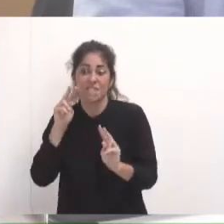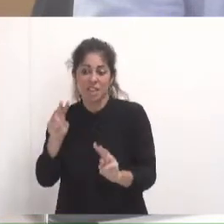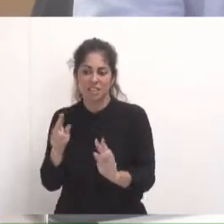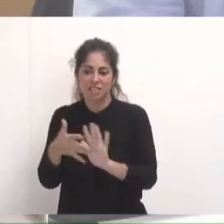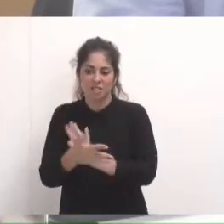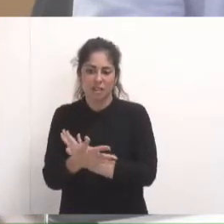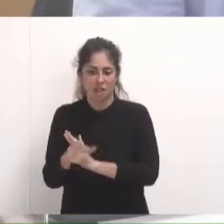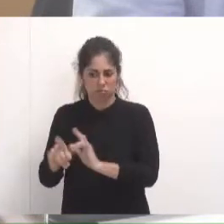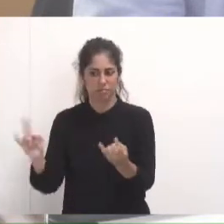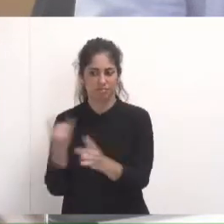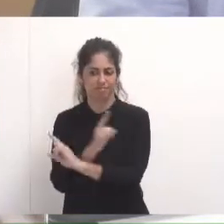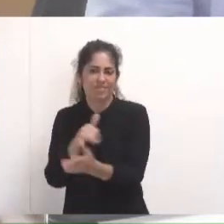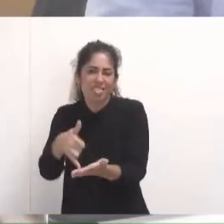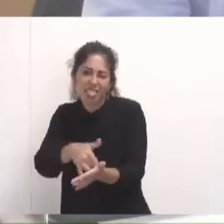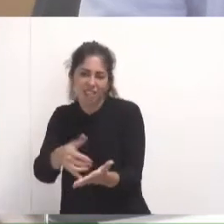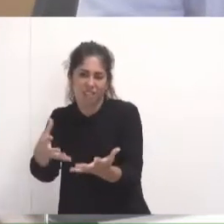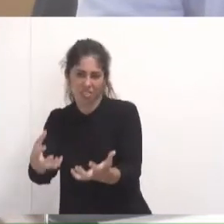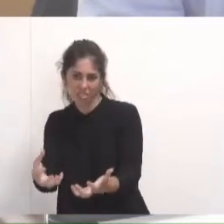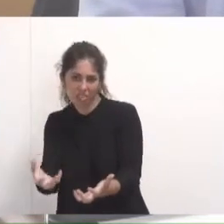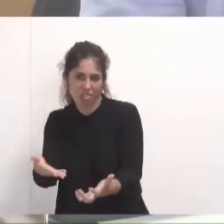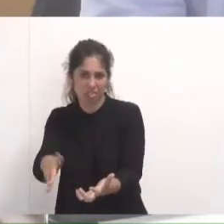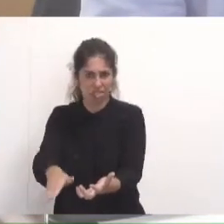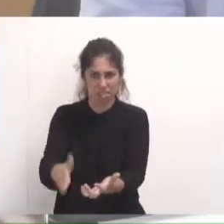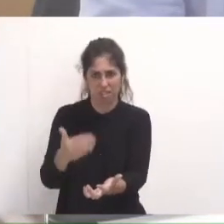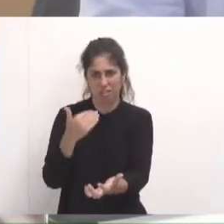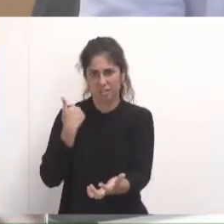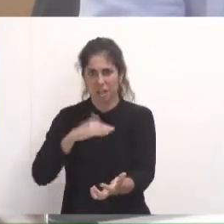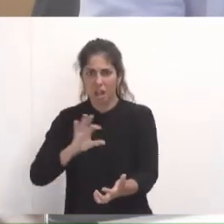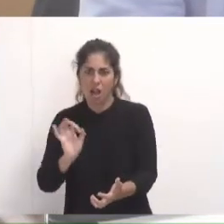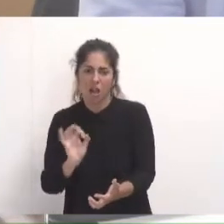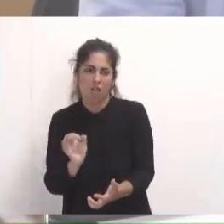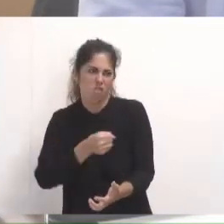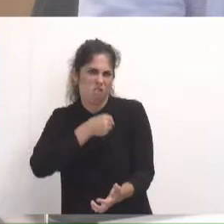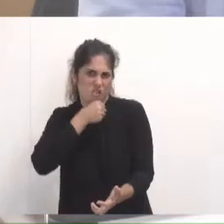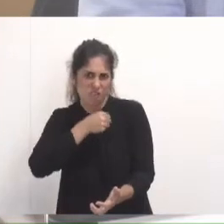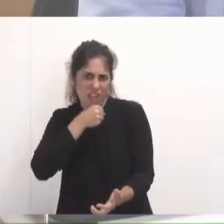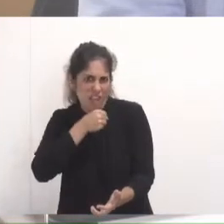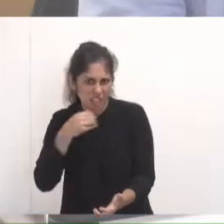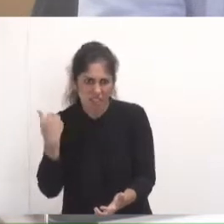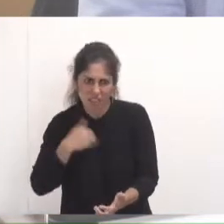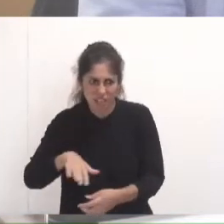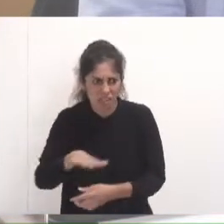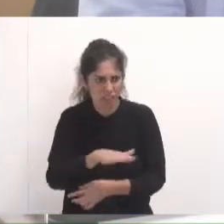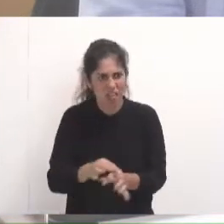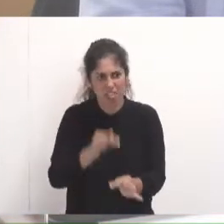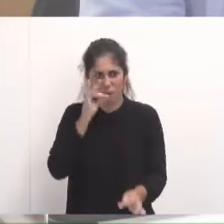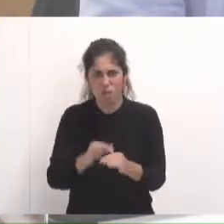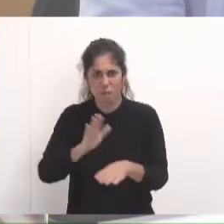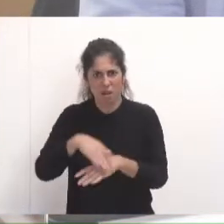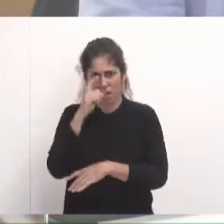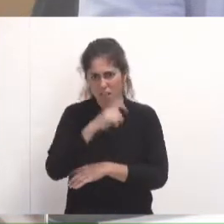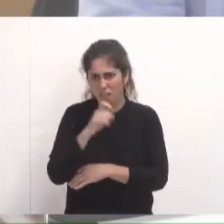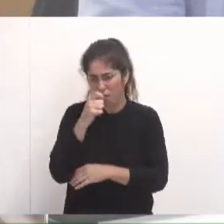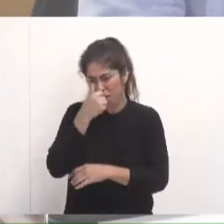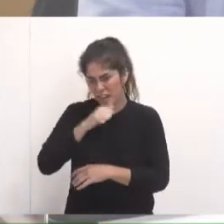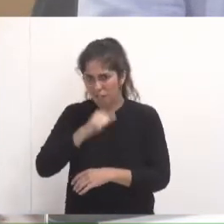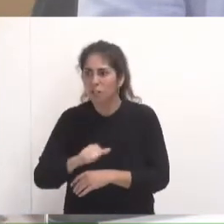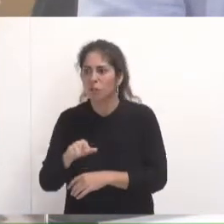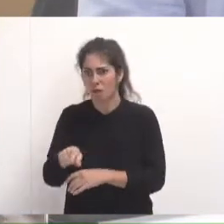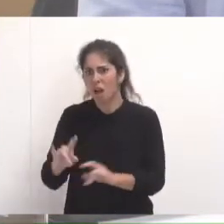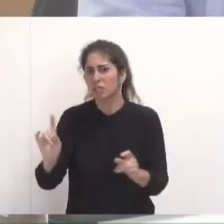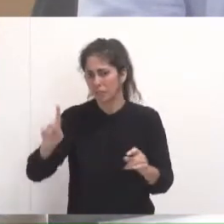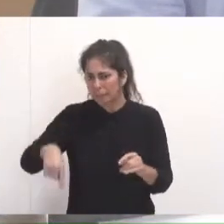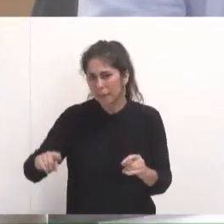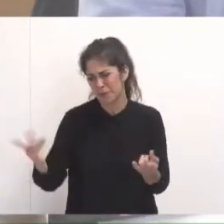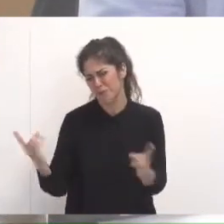muy debilitadas, como digo, o viña a lo mejor muy vieja, ¿no? Te puedes encontrar también por esa debilidad que tiene y puedan ser,